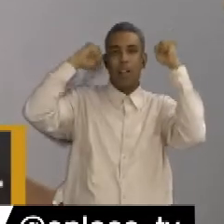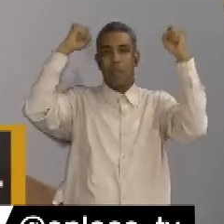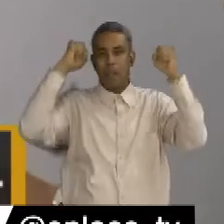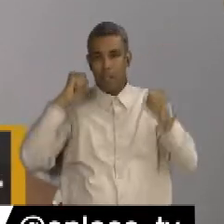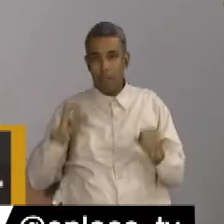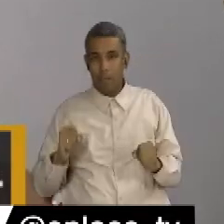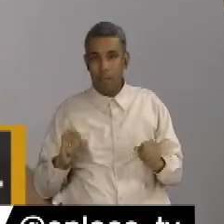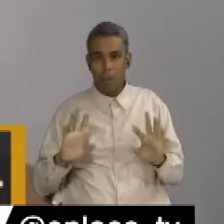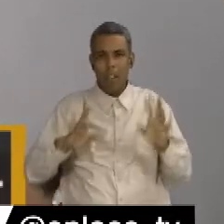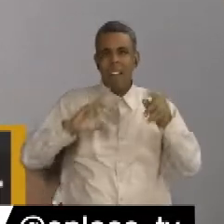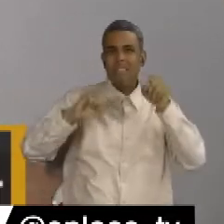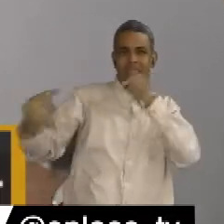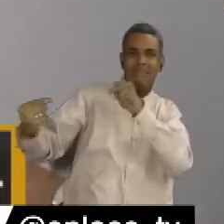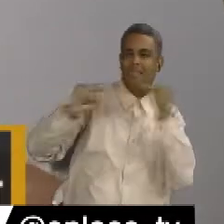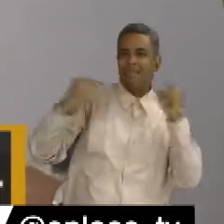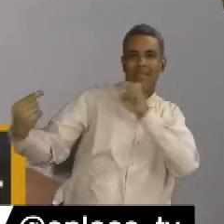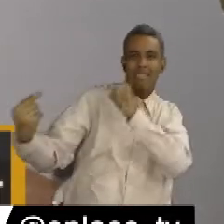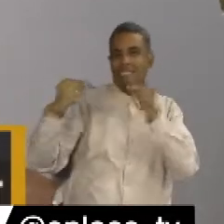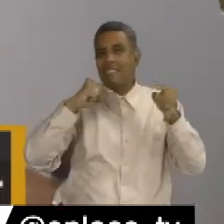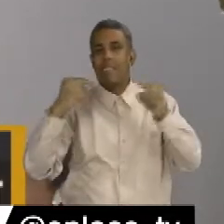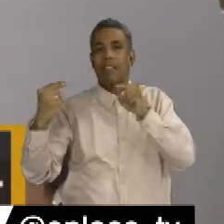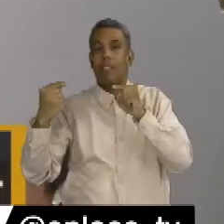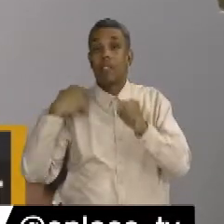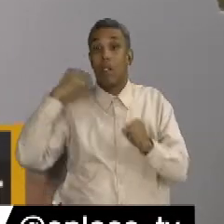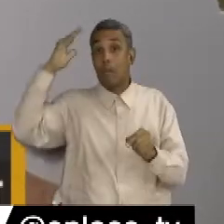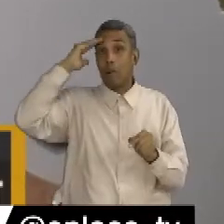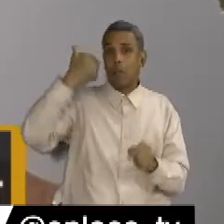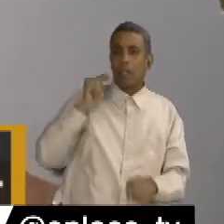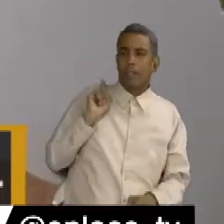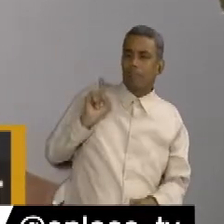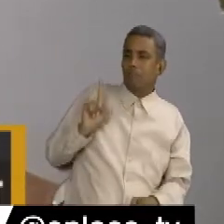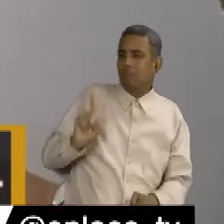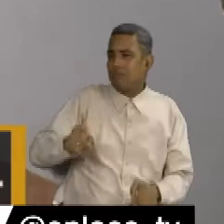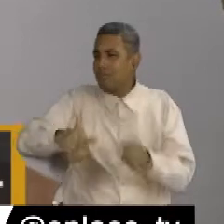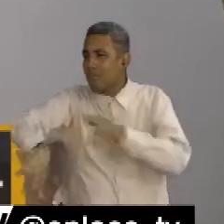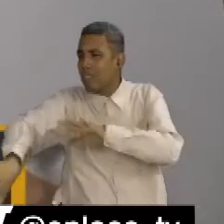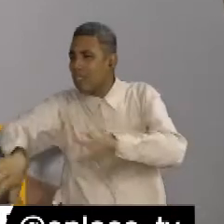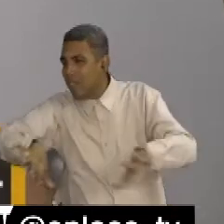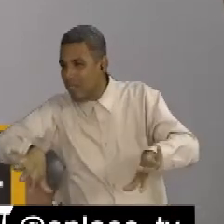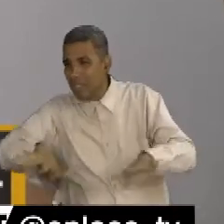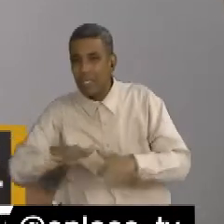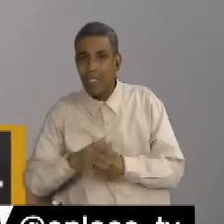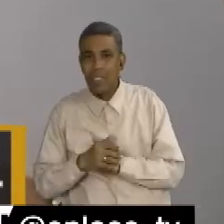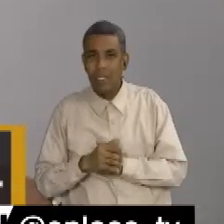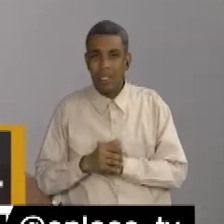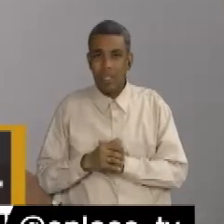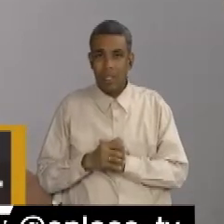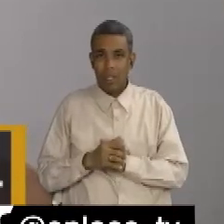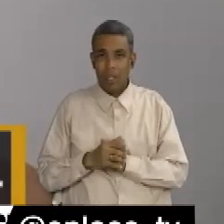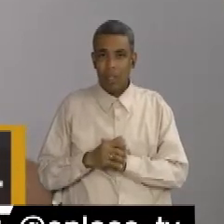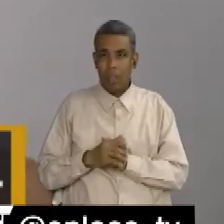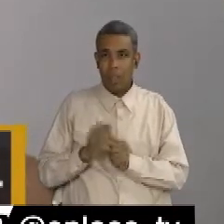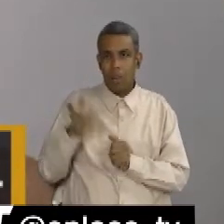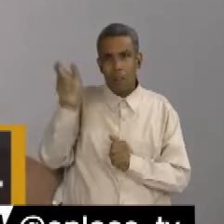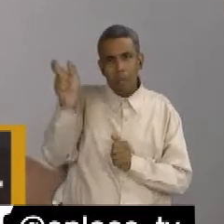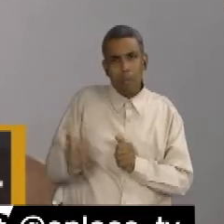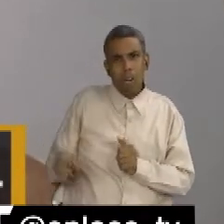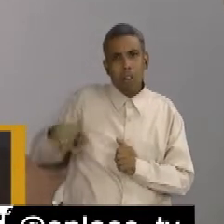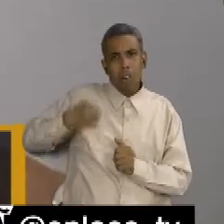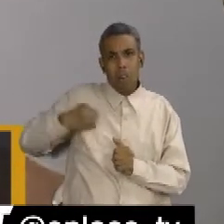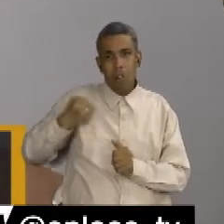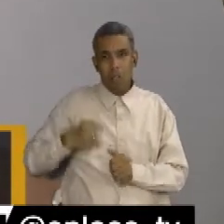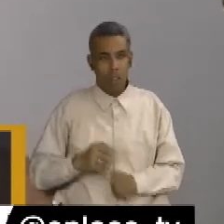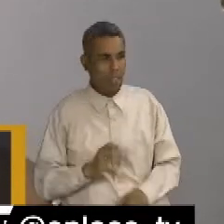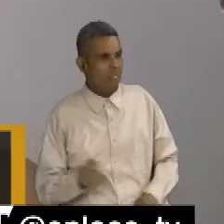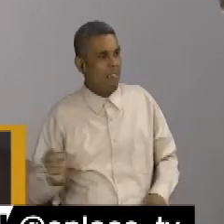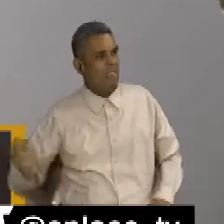por evitar la pelea, pues uno de ellos coge una botella que tenía en su mano y se la lanza a la cara. Desafortunadamente le causa la lesión,